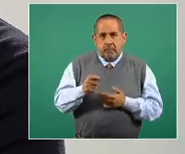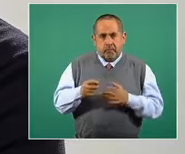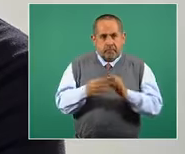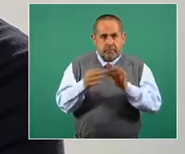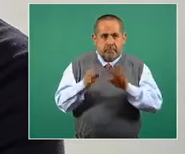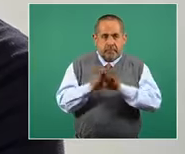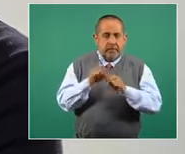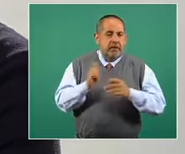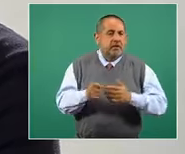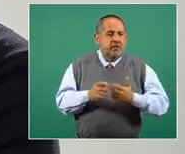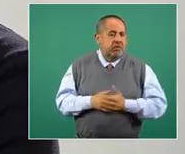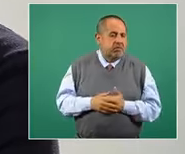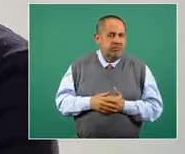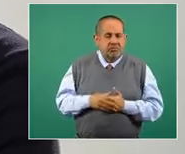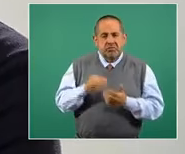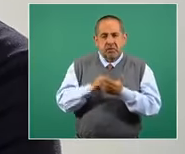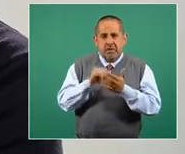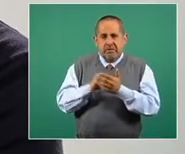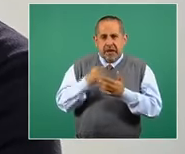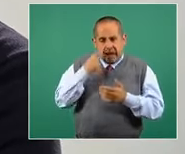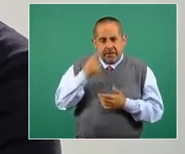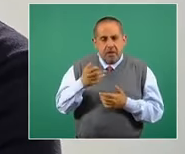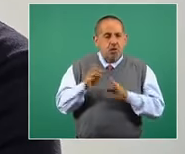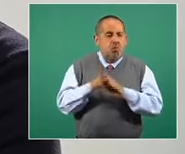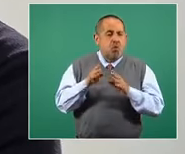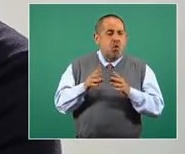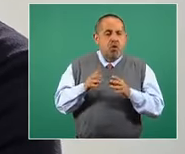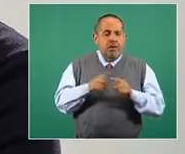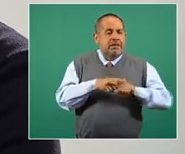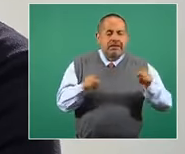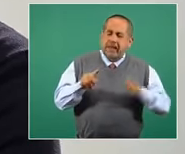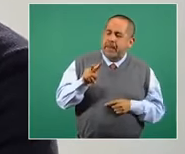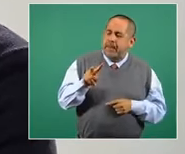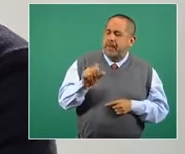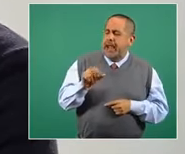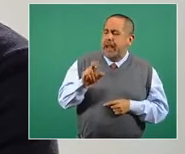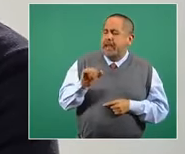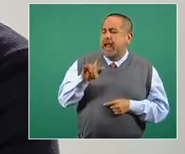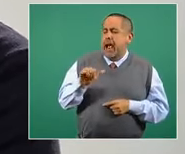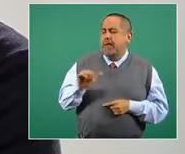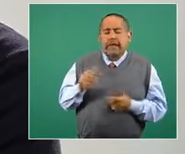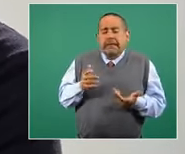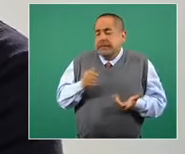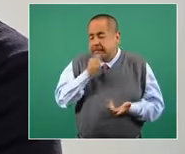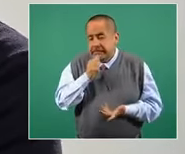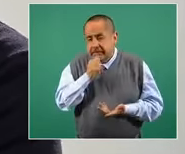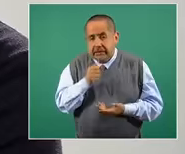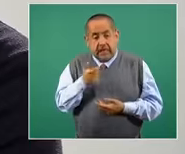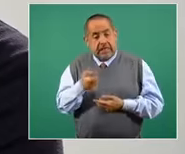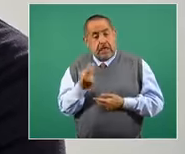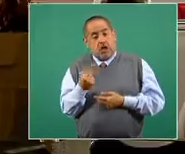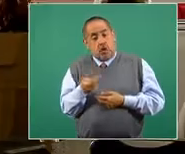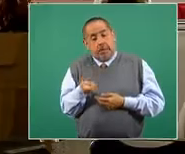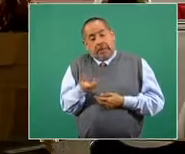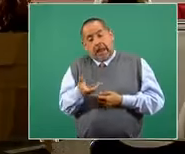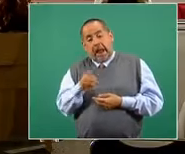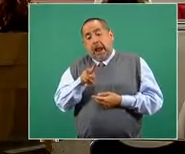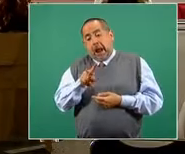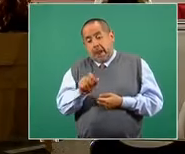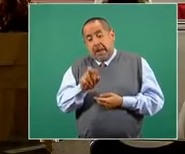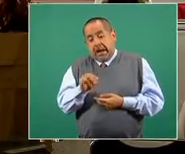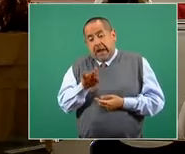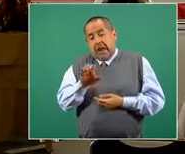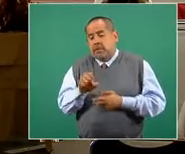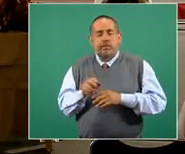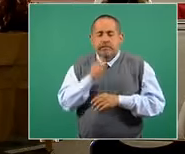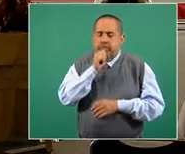realmente la importancia de identificarse como una variable de interés, y esa denominación o esa categoría la dan